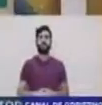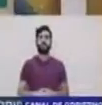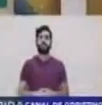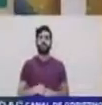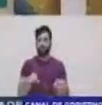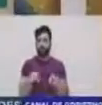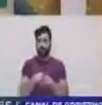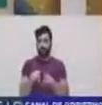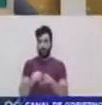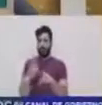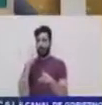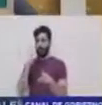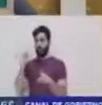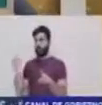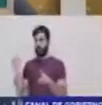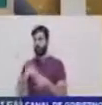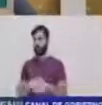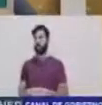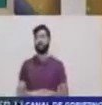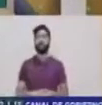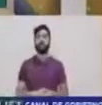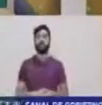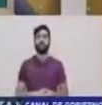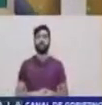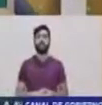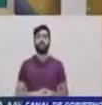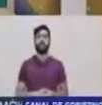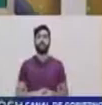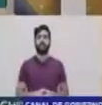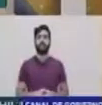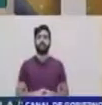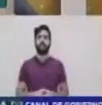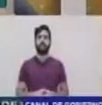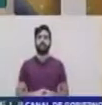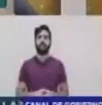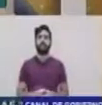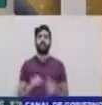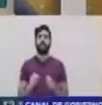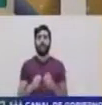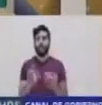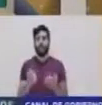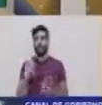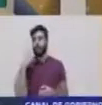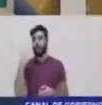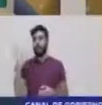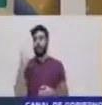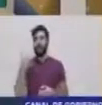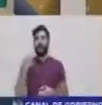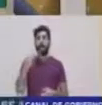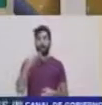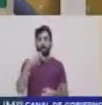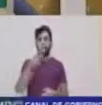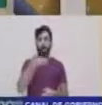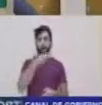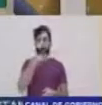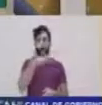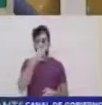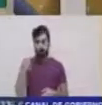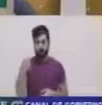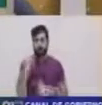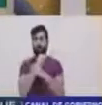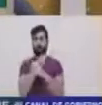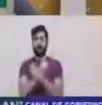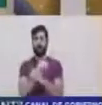mismo. Entonces sería pi por L, que es el diámetro, es